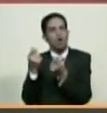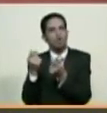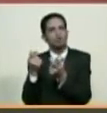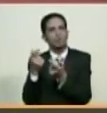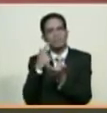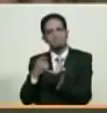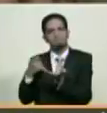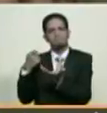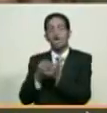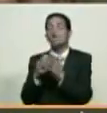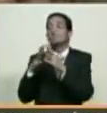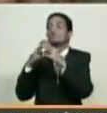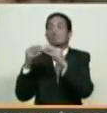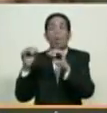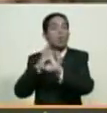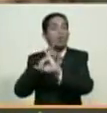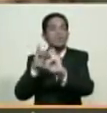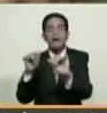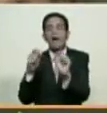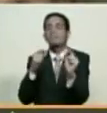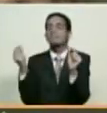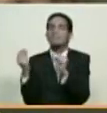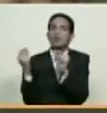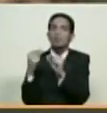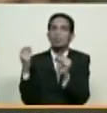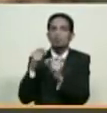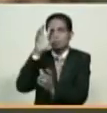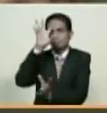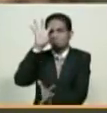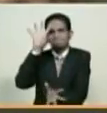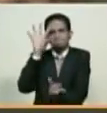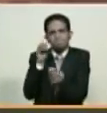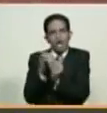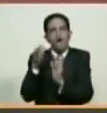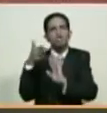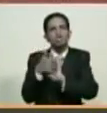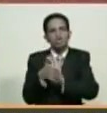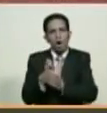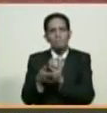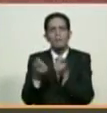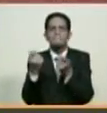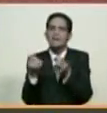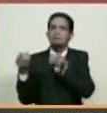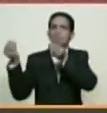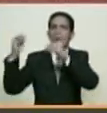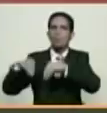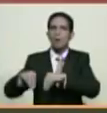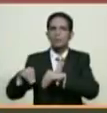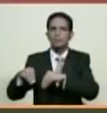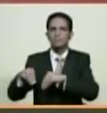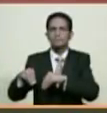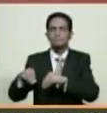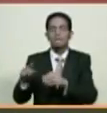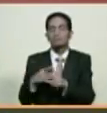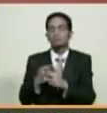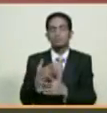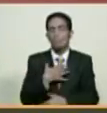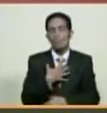reposición. Todo eso está incluido en el análisis de los precios acordados. De manera que no puede